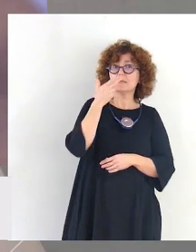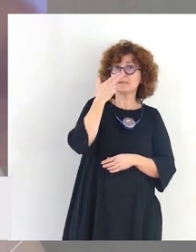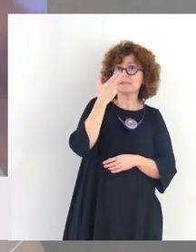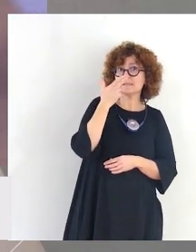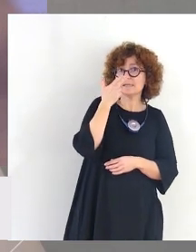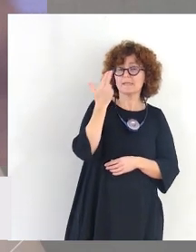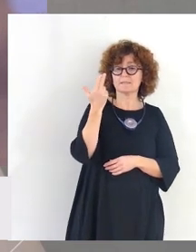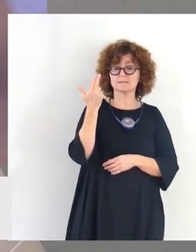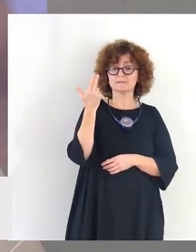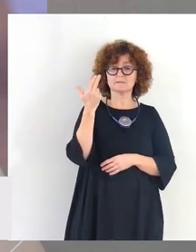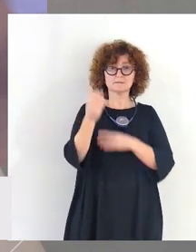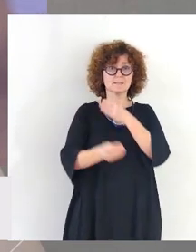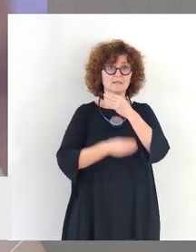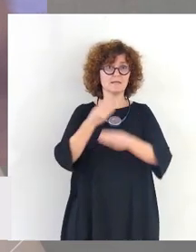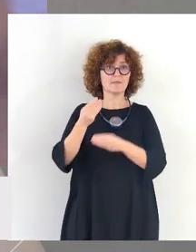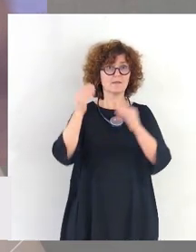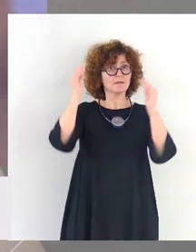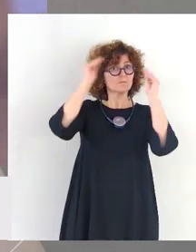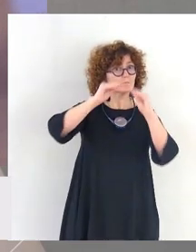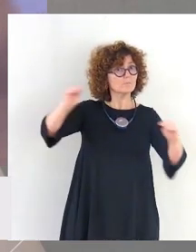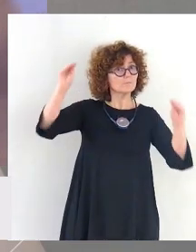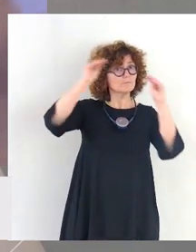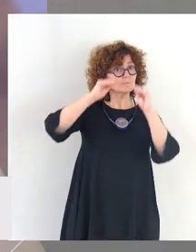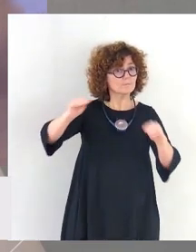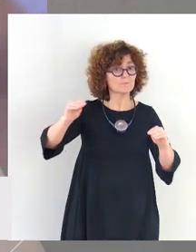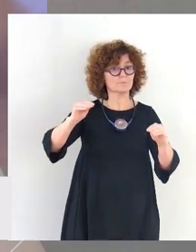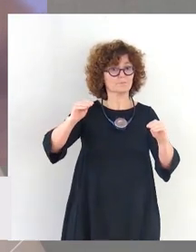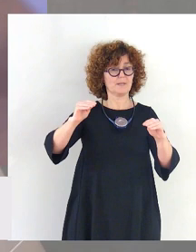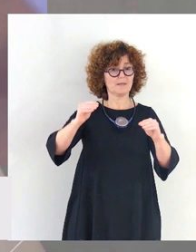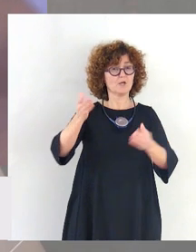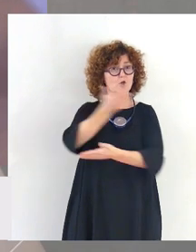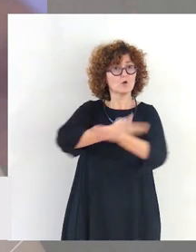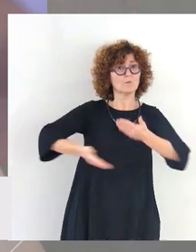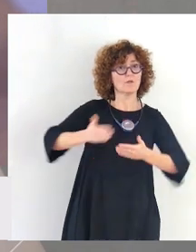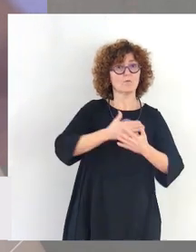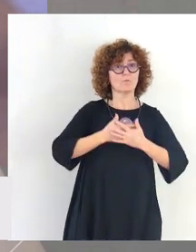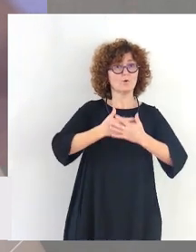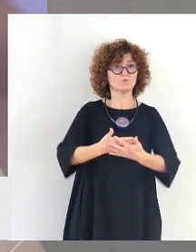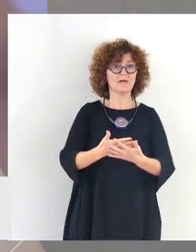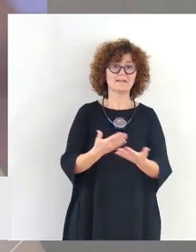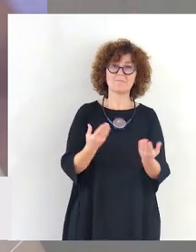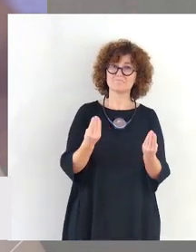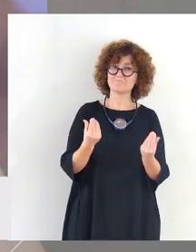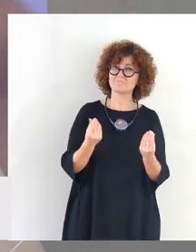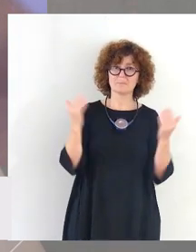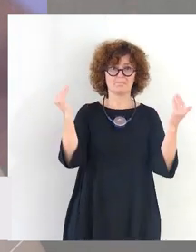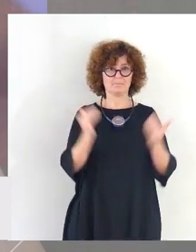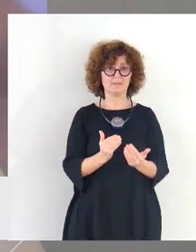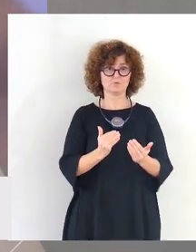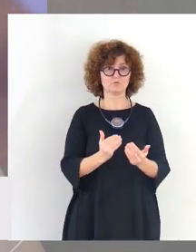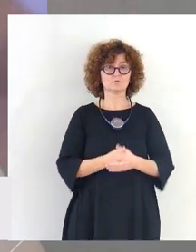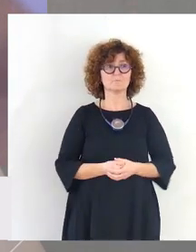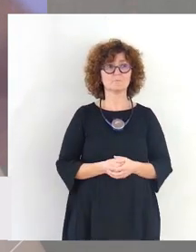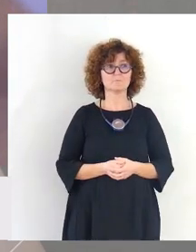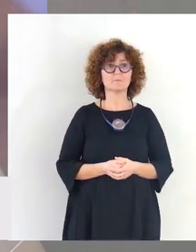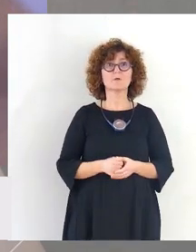pedagogía de la acción voluntaria porque se ha establecido Por una parte un cierto escepticismo